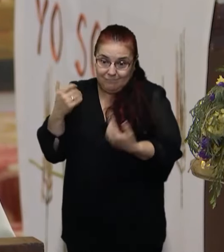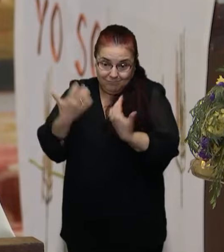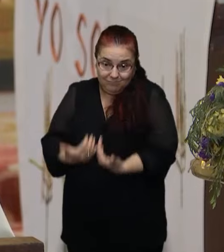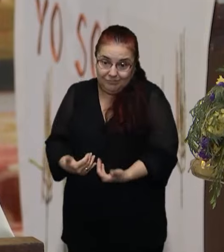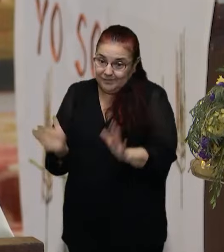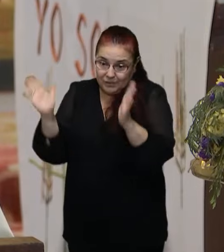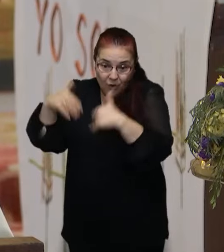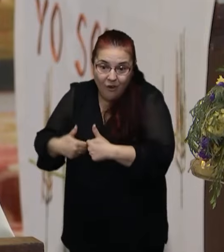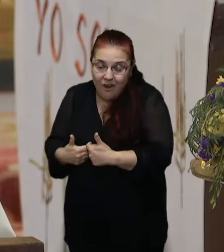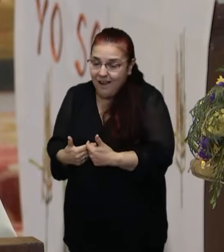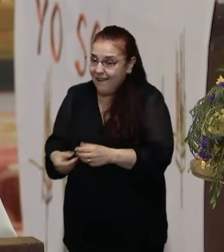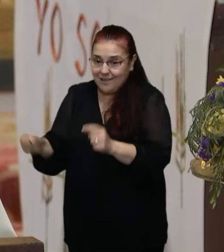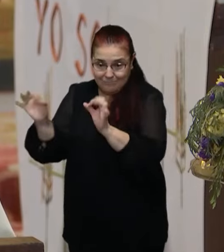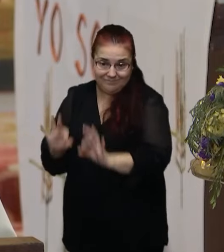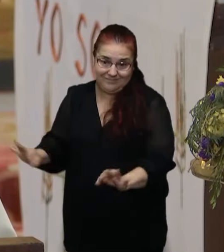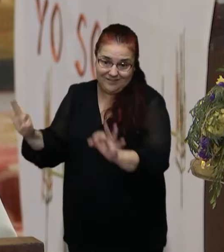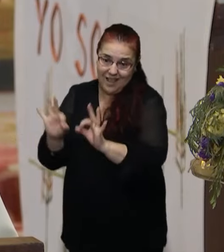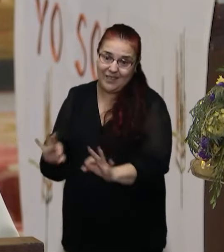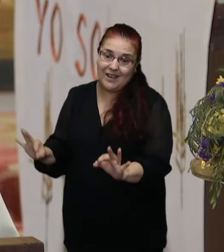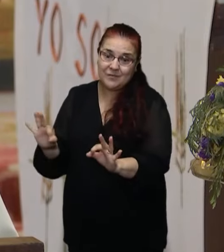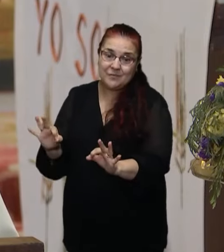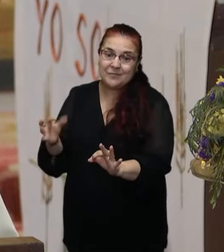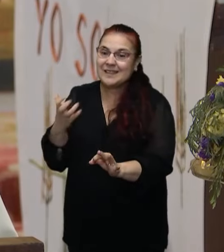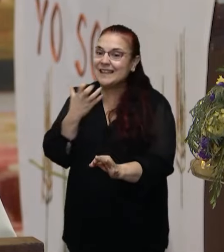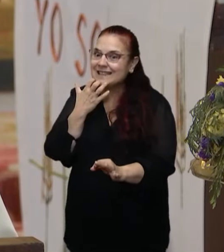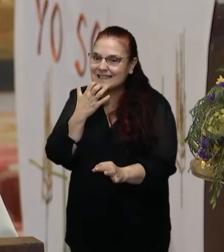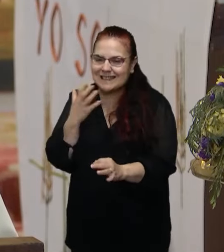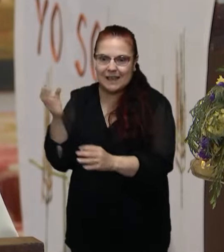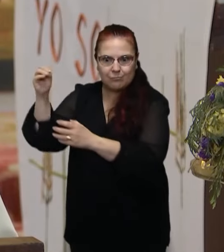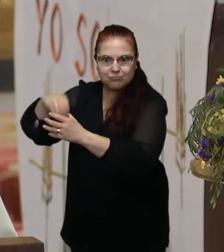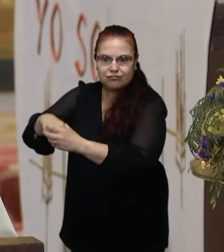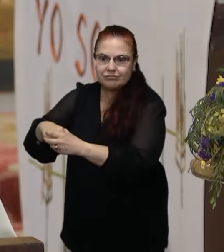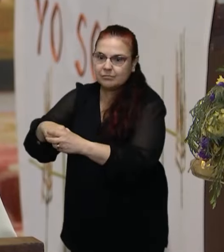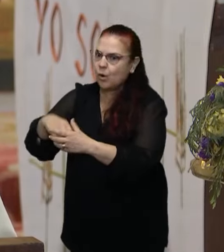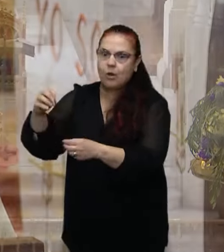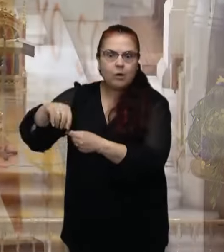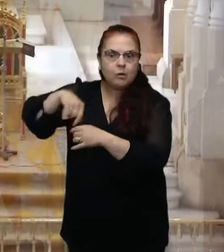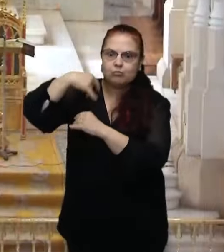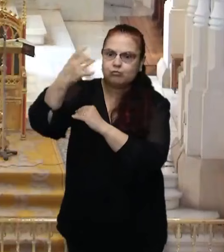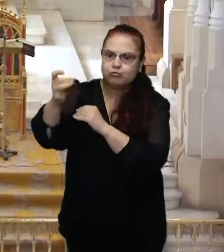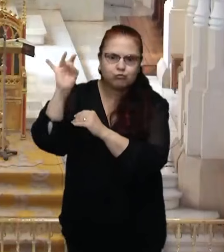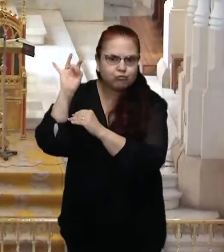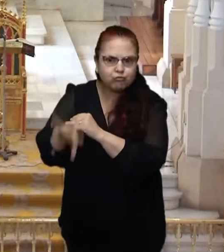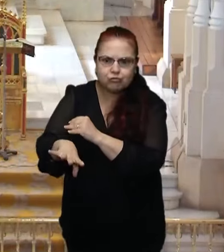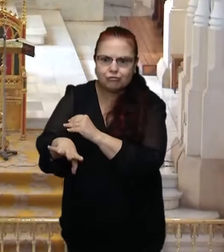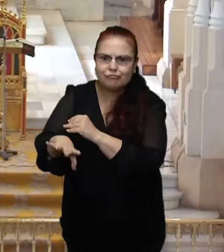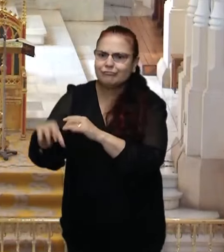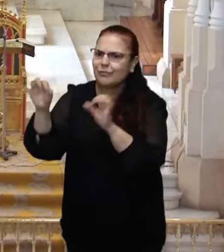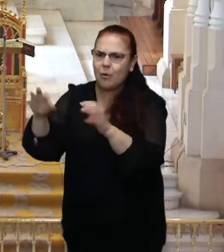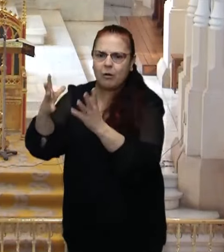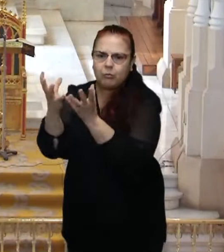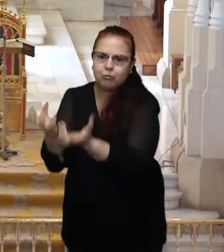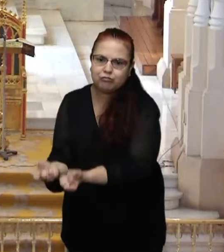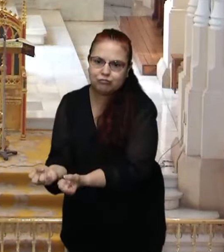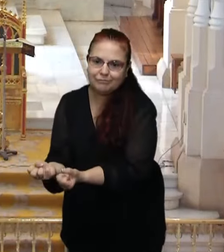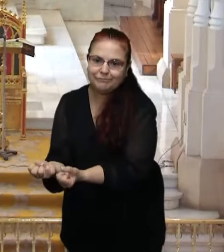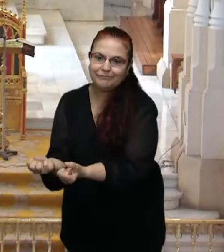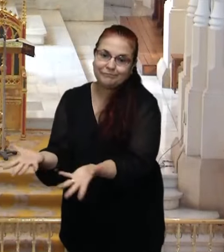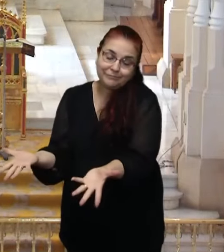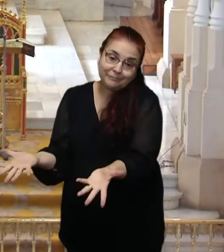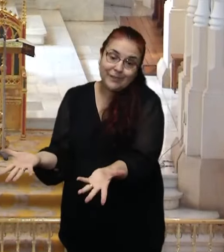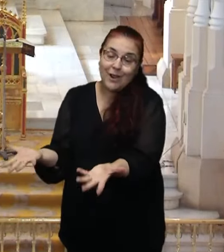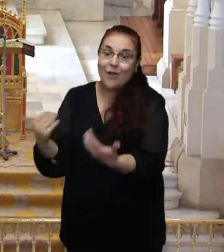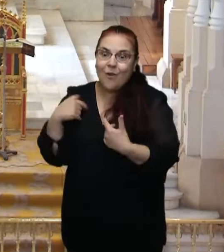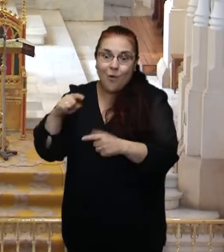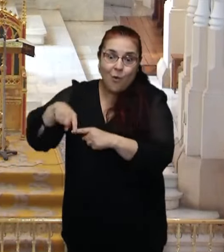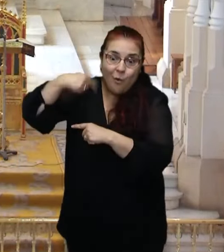nada. Al que no permanece en mí, lo tiran fuera, como el sarmiento, y se seca. Luego